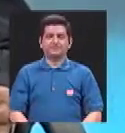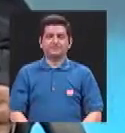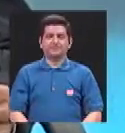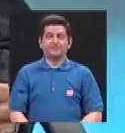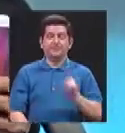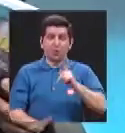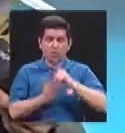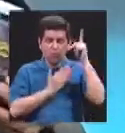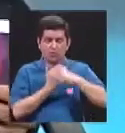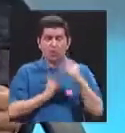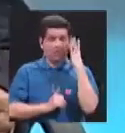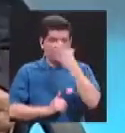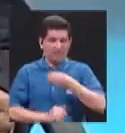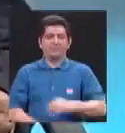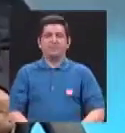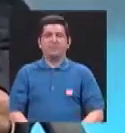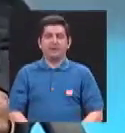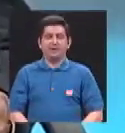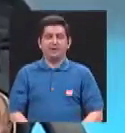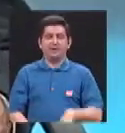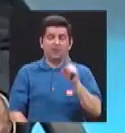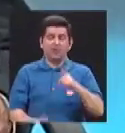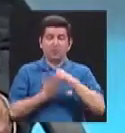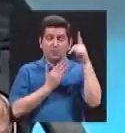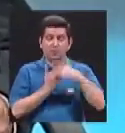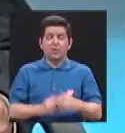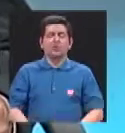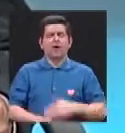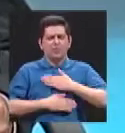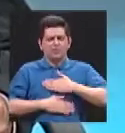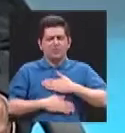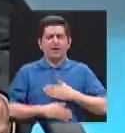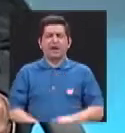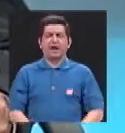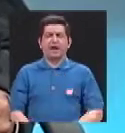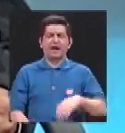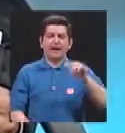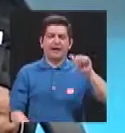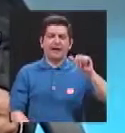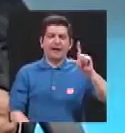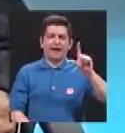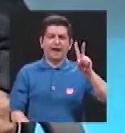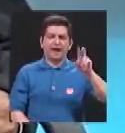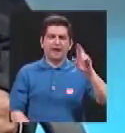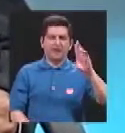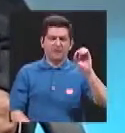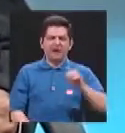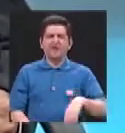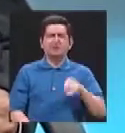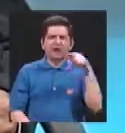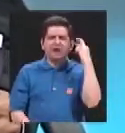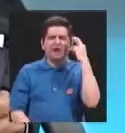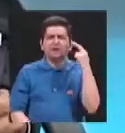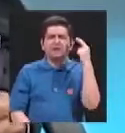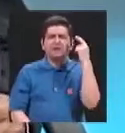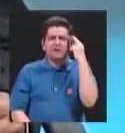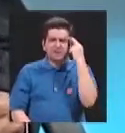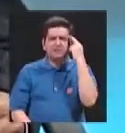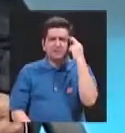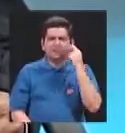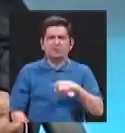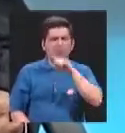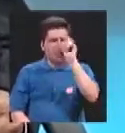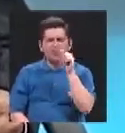Cinemateca fue un programa muy lindo, muy agradable. Don Álvaro reflexionó. Recuerdo, Rocío,